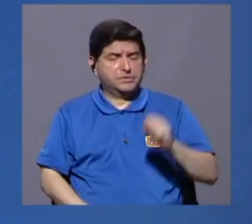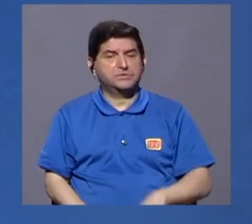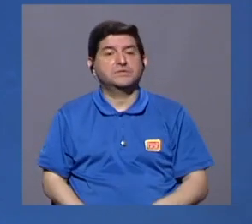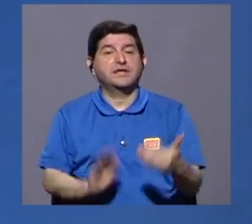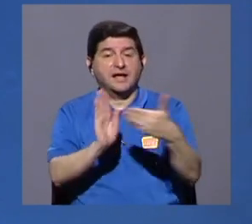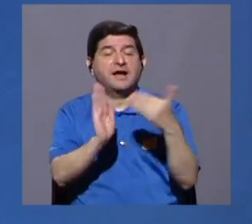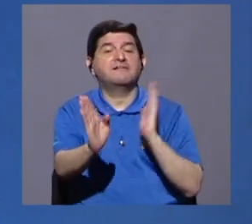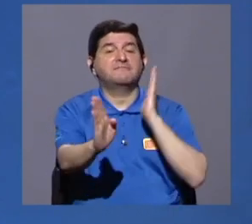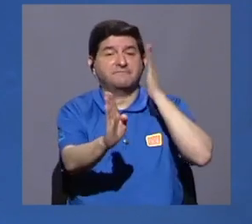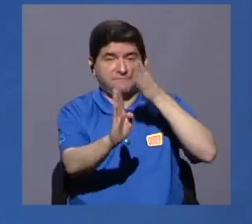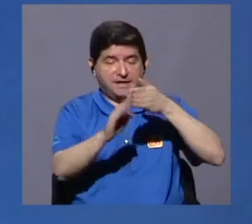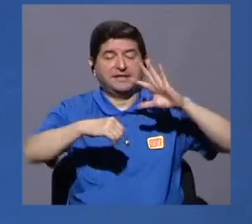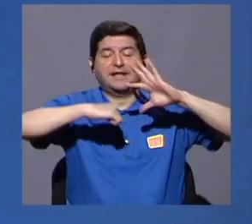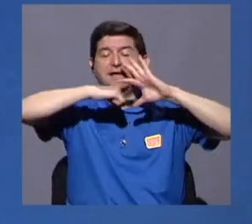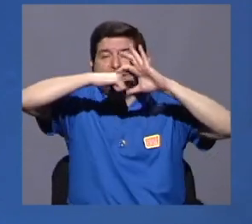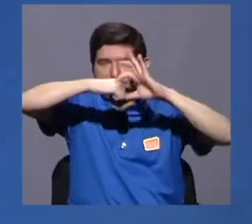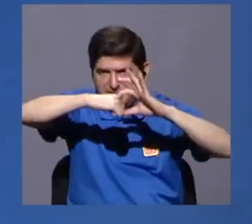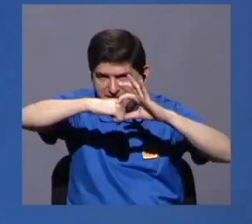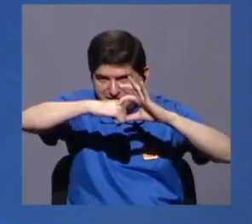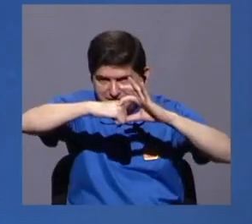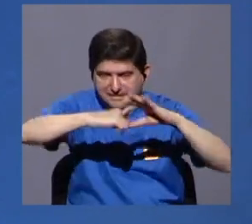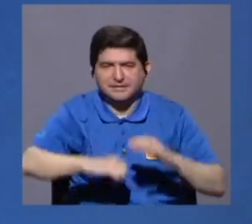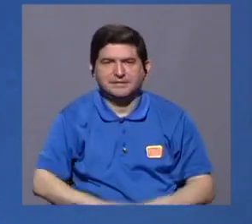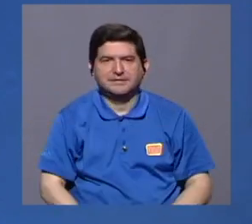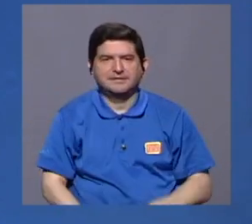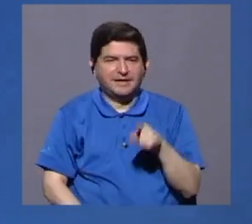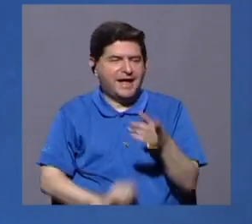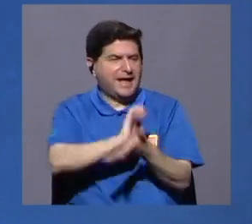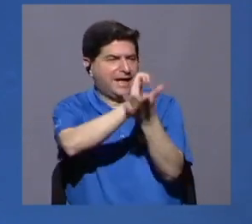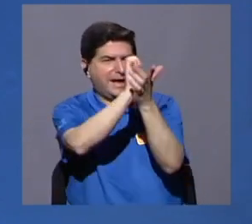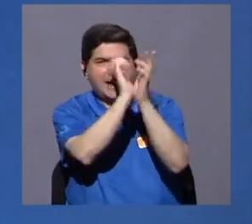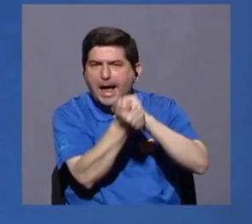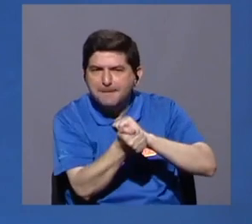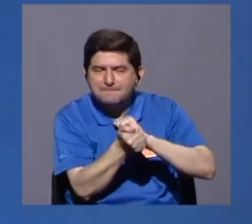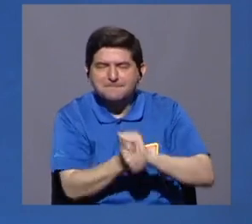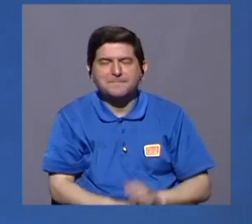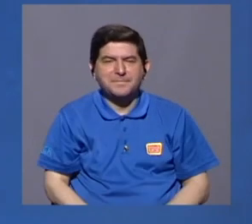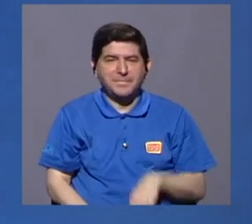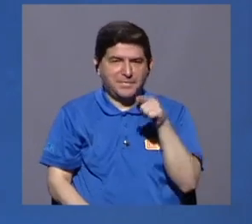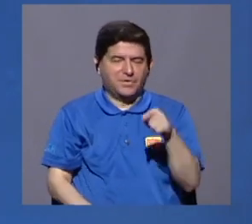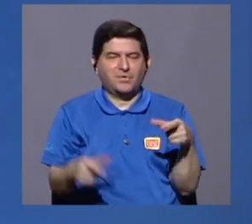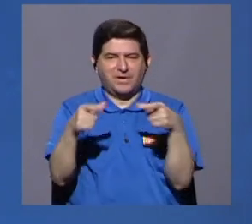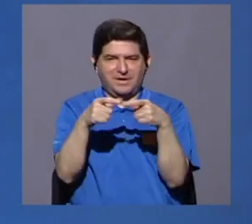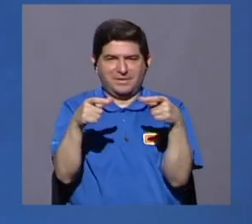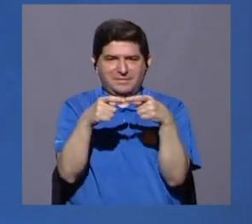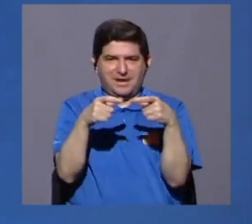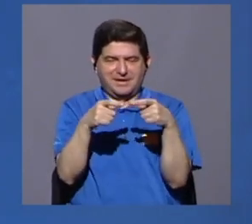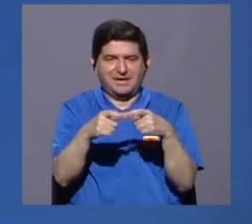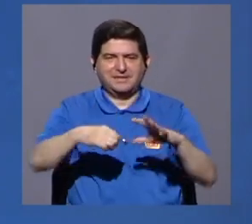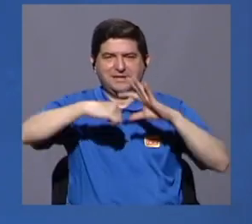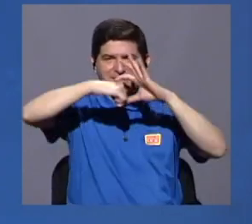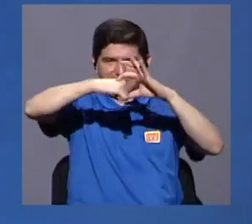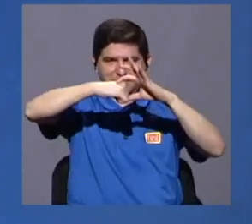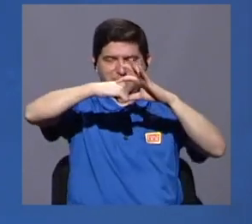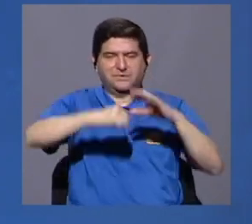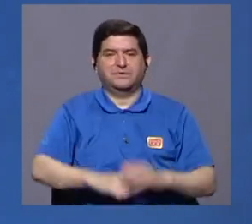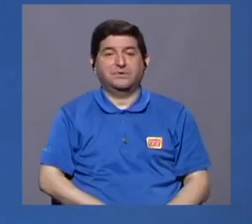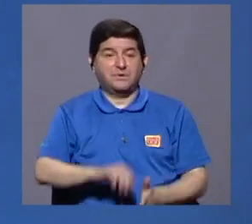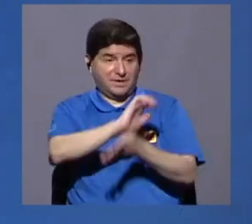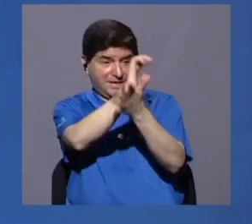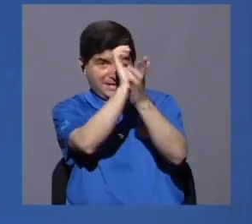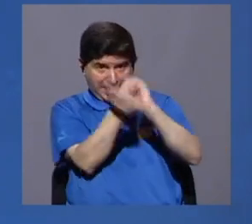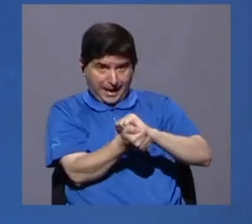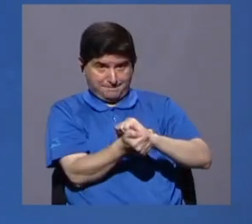directamente como planeta humedad porque porque hay un cambio en el campo magnético de la tierra entonces este cambio